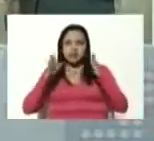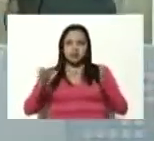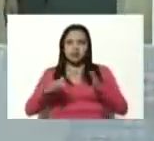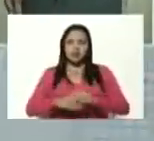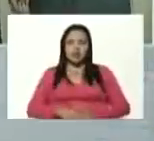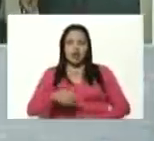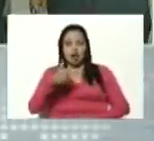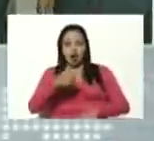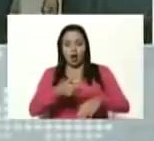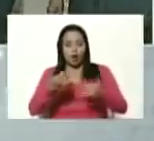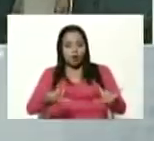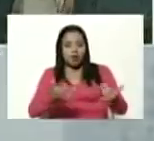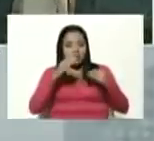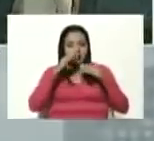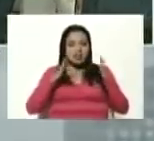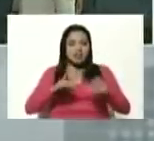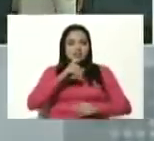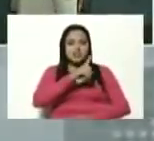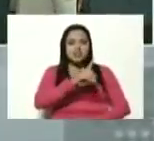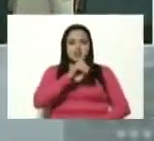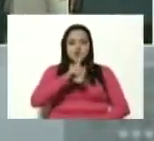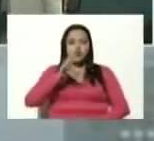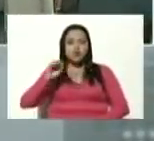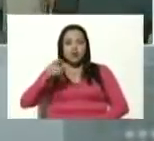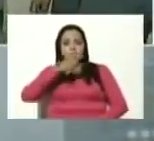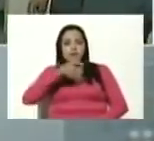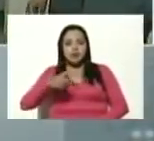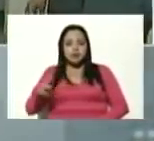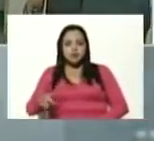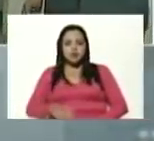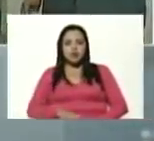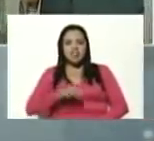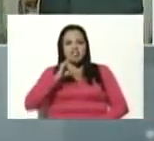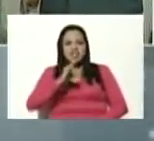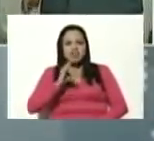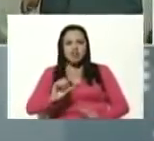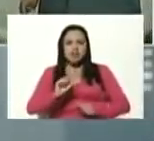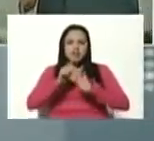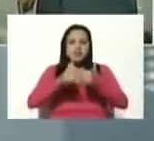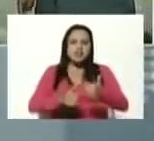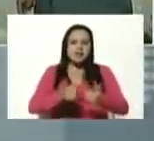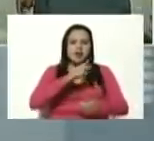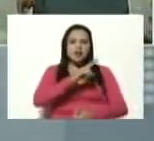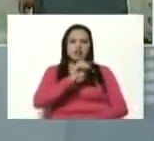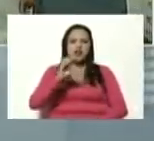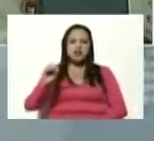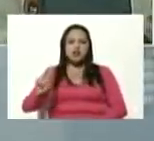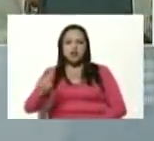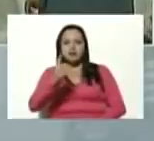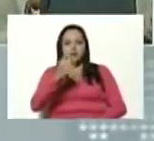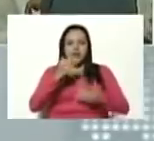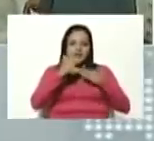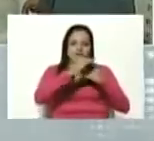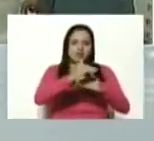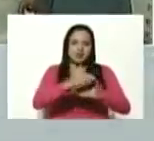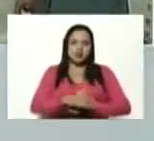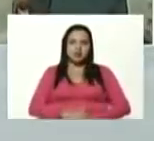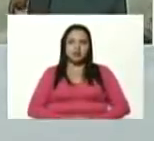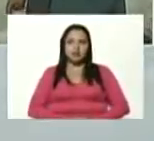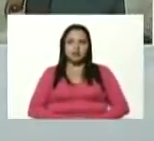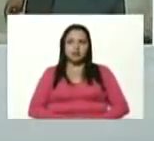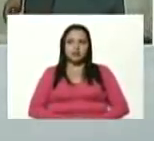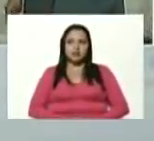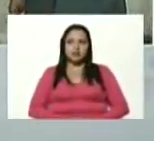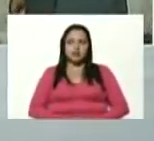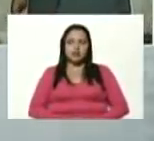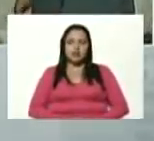estamos atendiendo 110 personas. Para partir del 1 empezamos a atender las 200 en una primera etapa, EFA. Mindalia Silva tiene